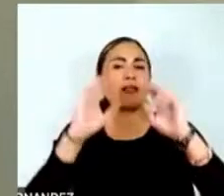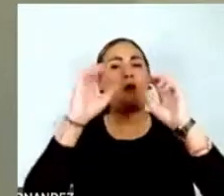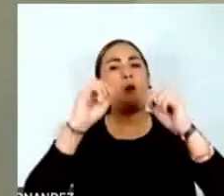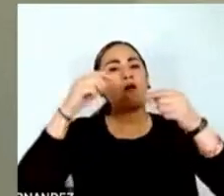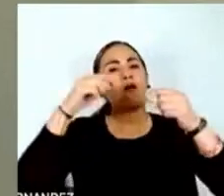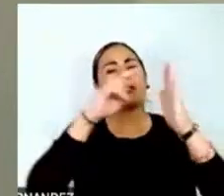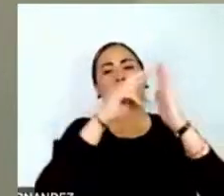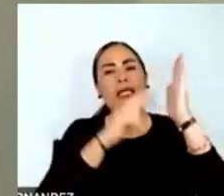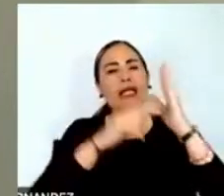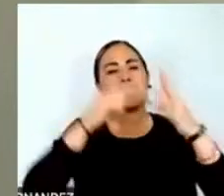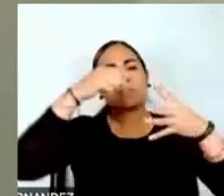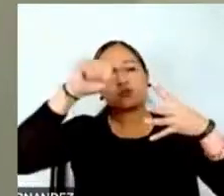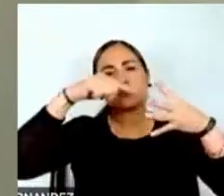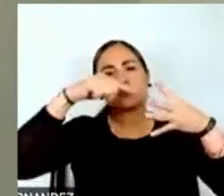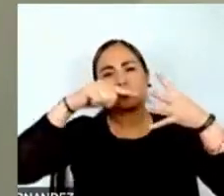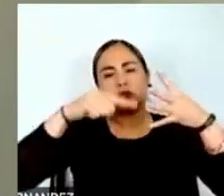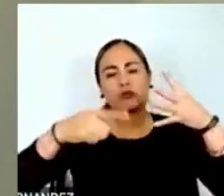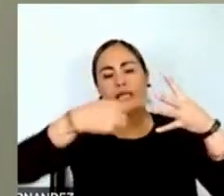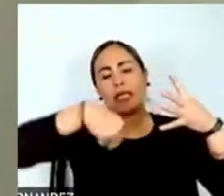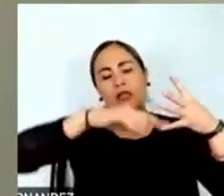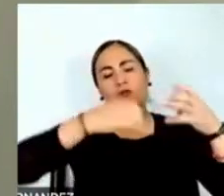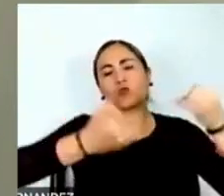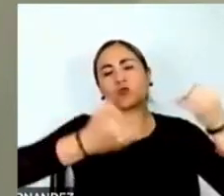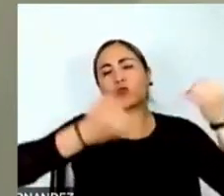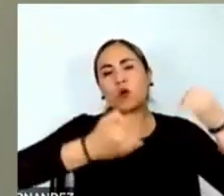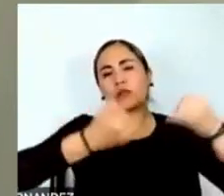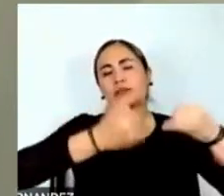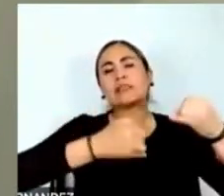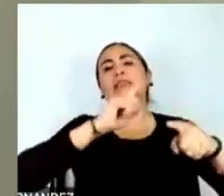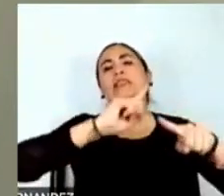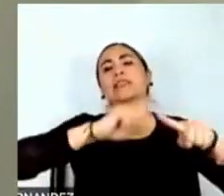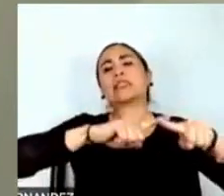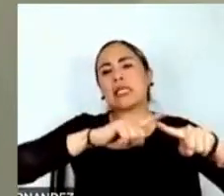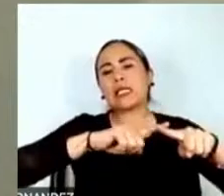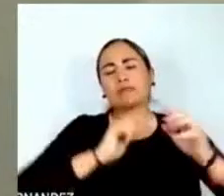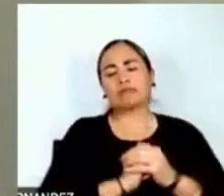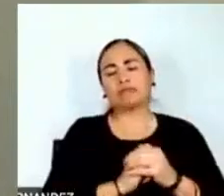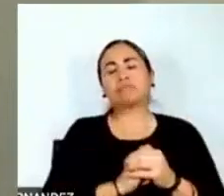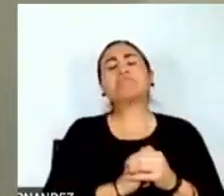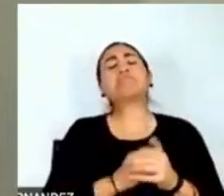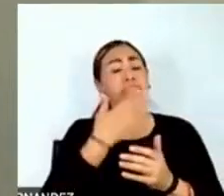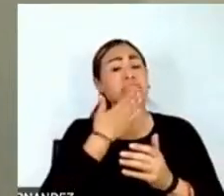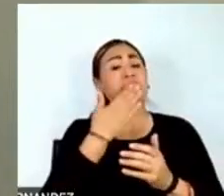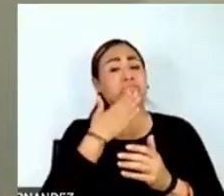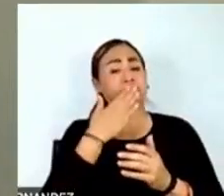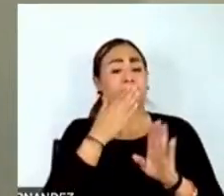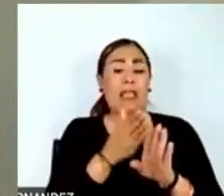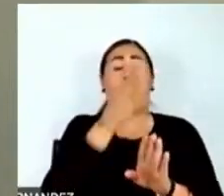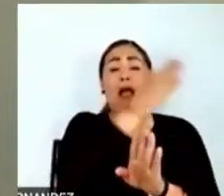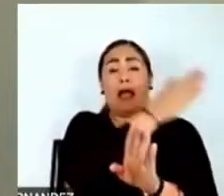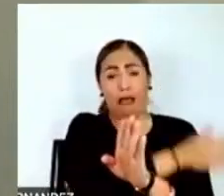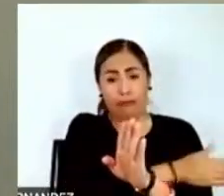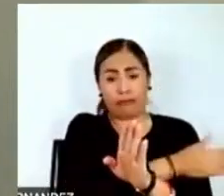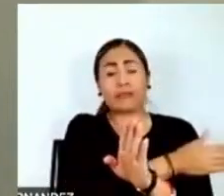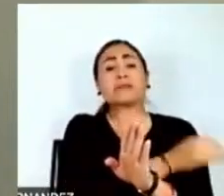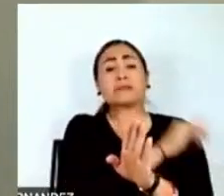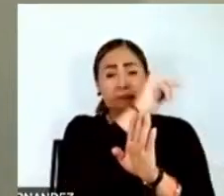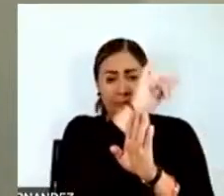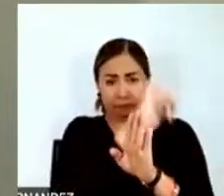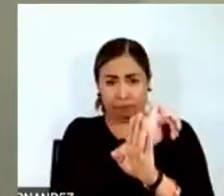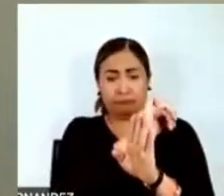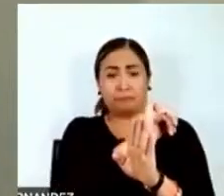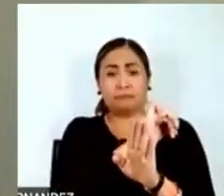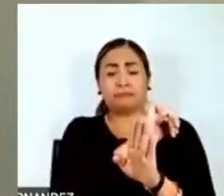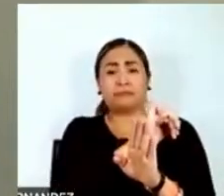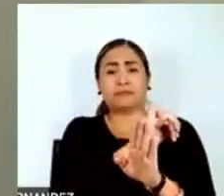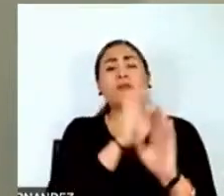en esa medida es muy rica y los precedentes, insisto, se ajustan o son aplicables a los distintos